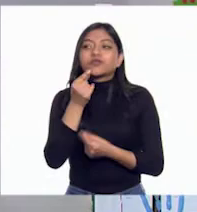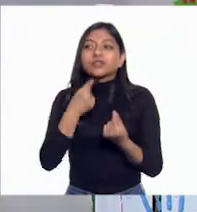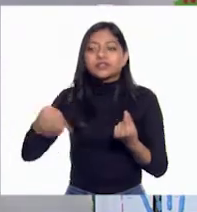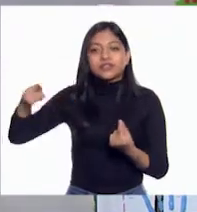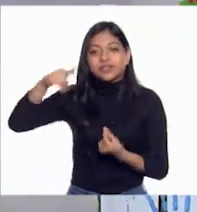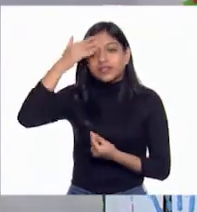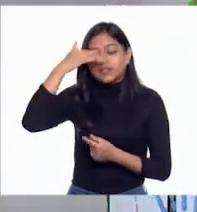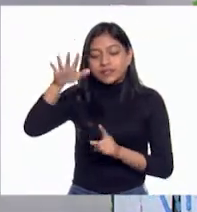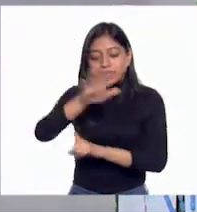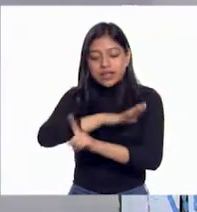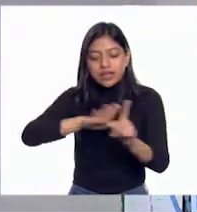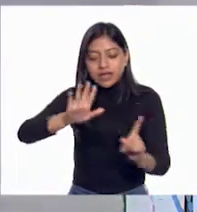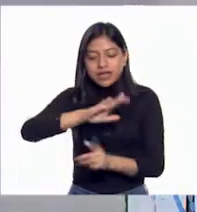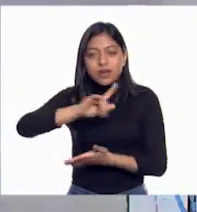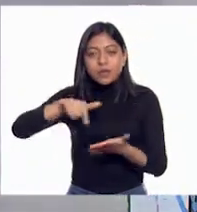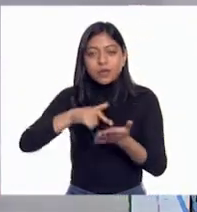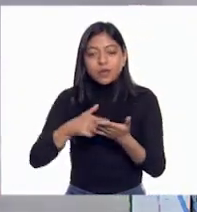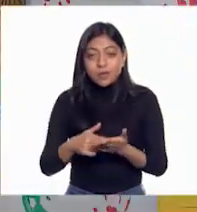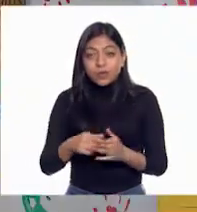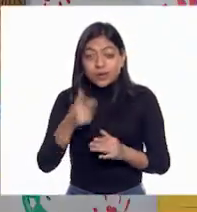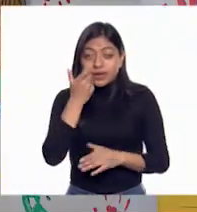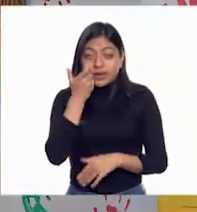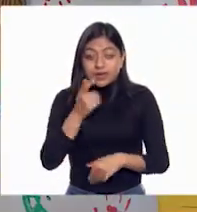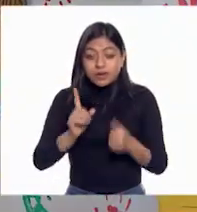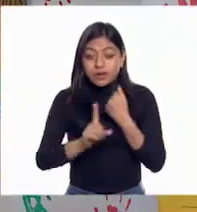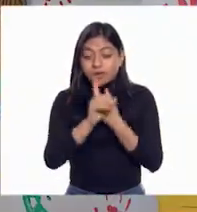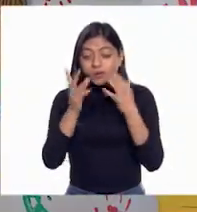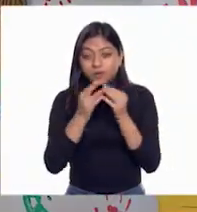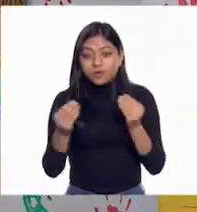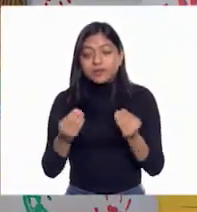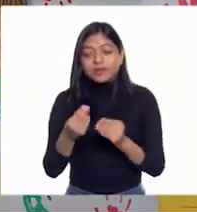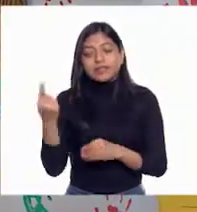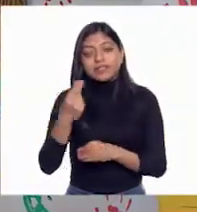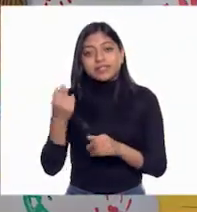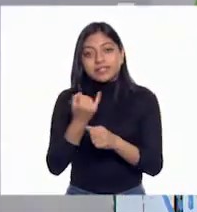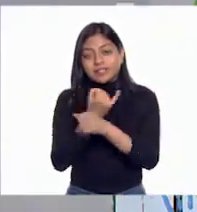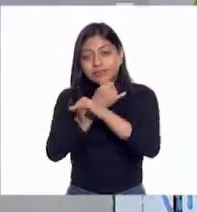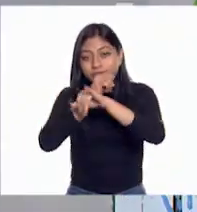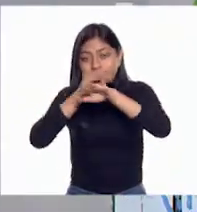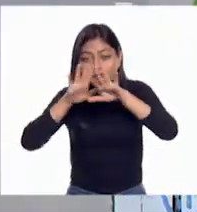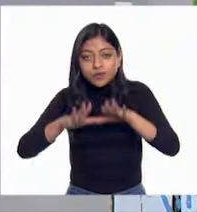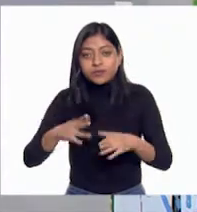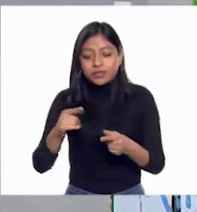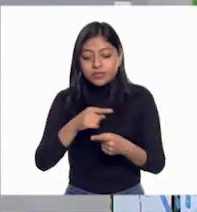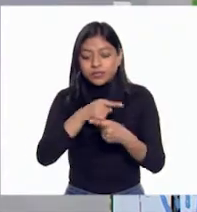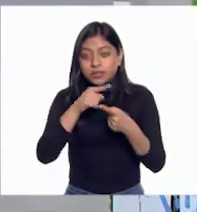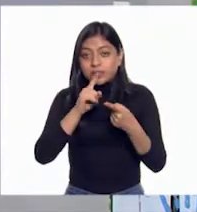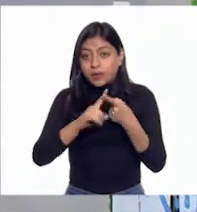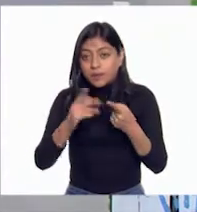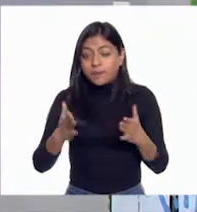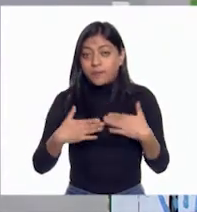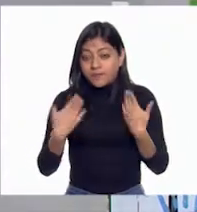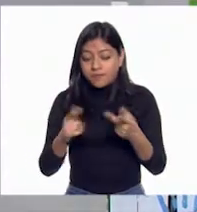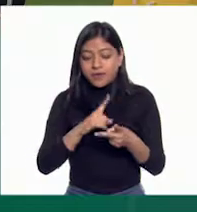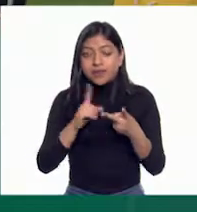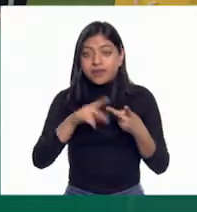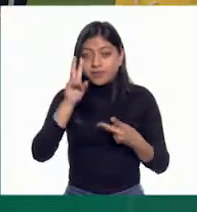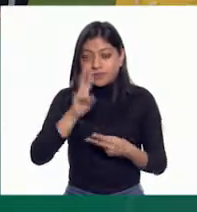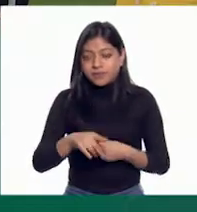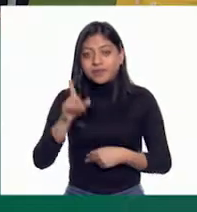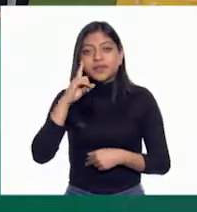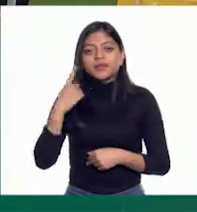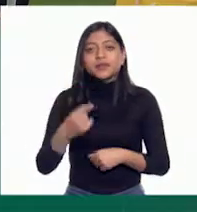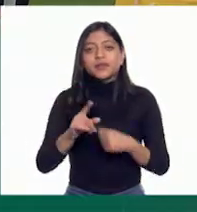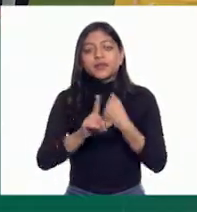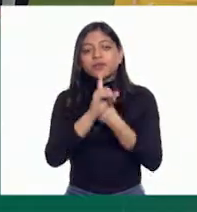importancia de contar con información verdadera y confiable sobre los problemas ambientales. Así